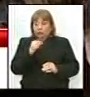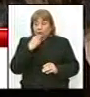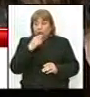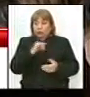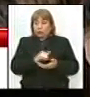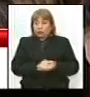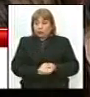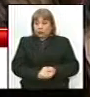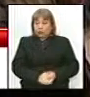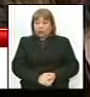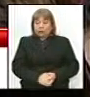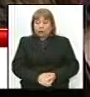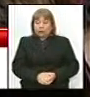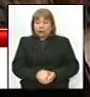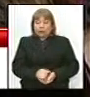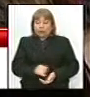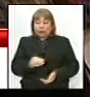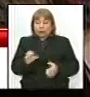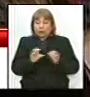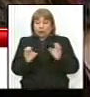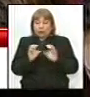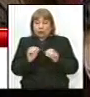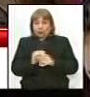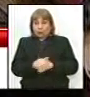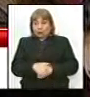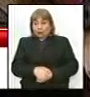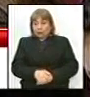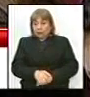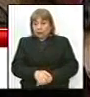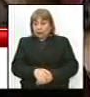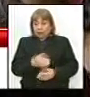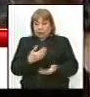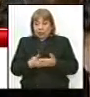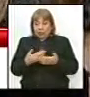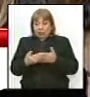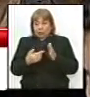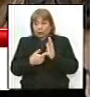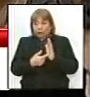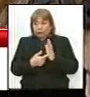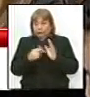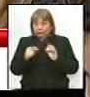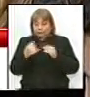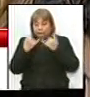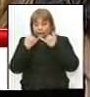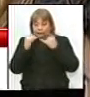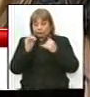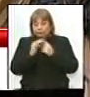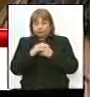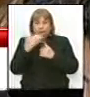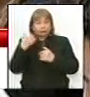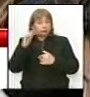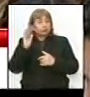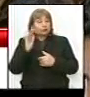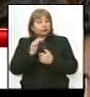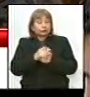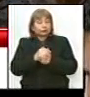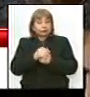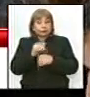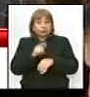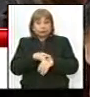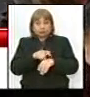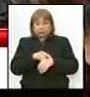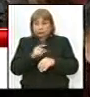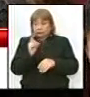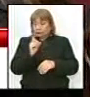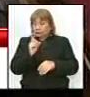de la nación mejor dicho los hechos que sustentan este informe fueron desarrollados en el momento en que el señor